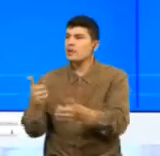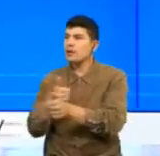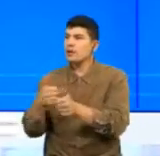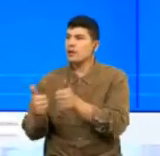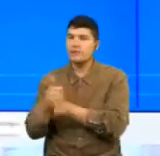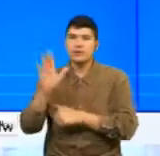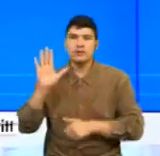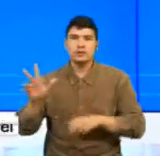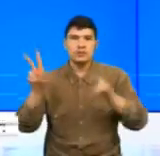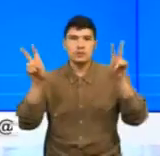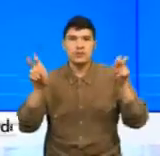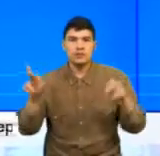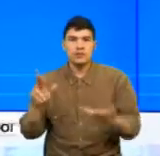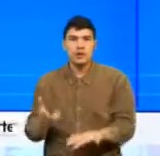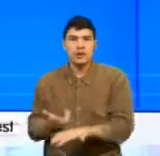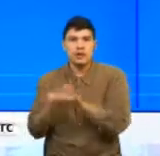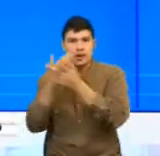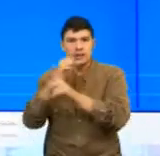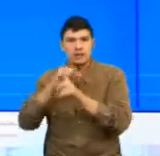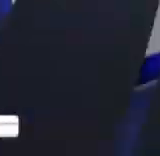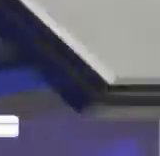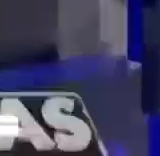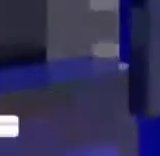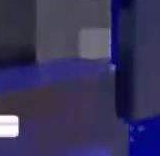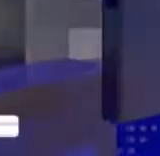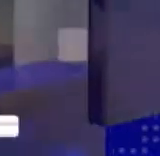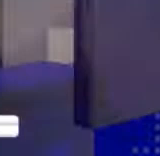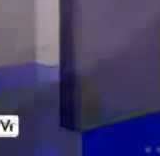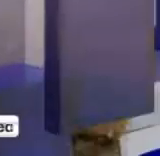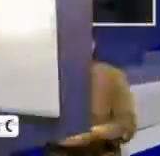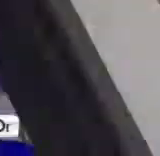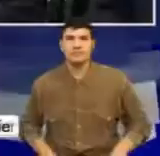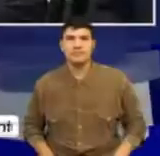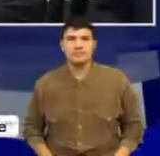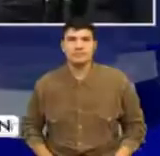tema de resocialización a las víctimas?